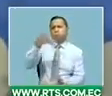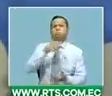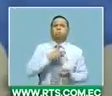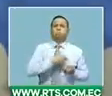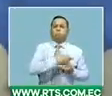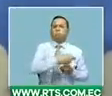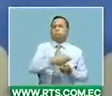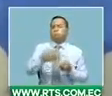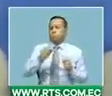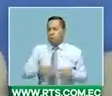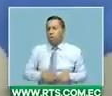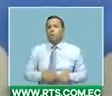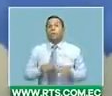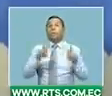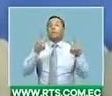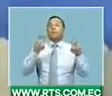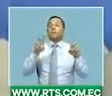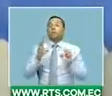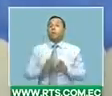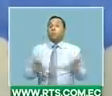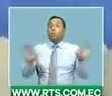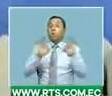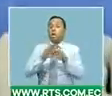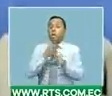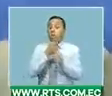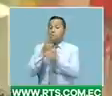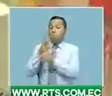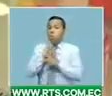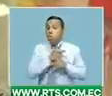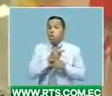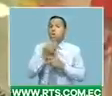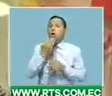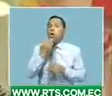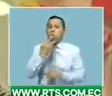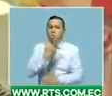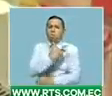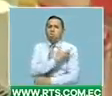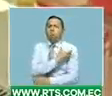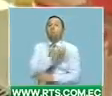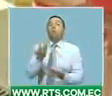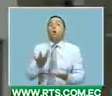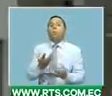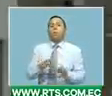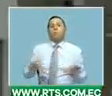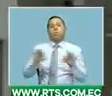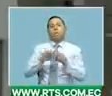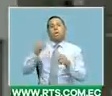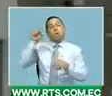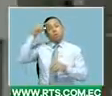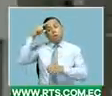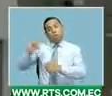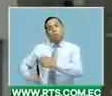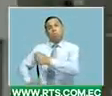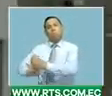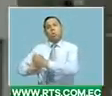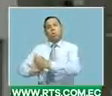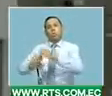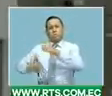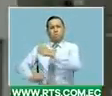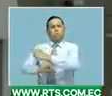la cadena de almacenamiento de los reactivos, el gobierno plantea fortalecer el Instituto Nacional de Investigación en Salud Pública,